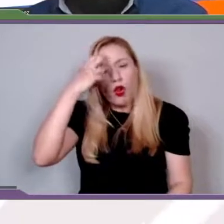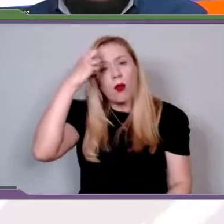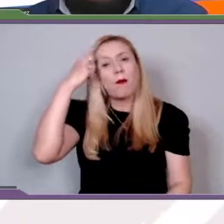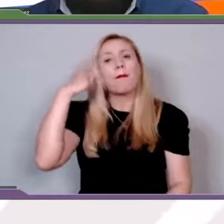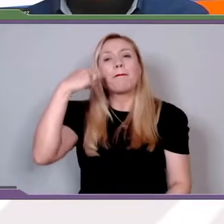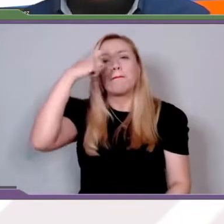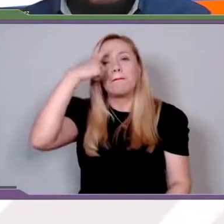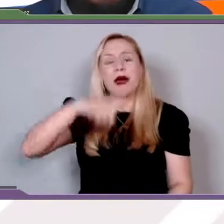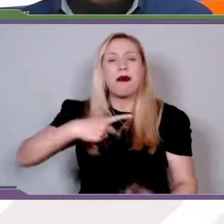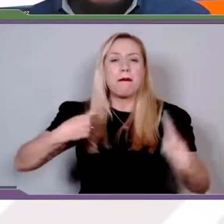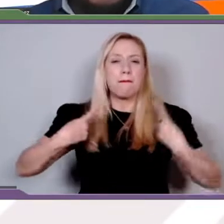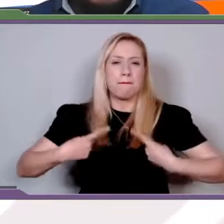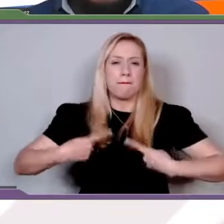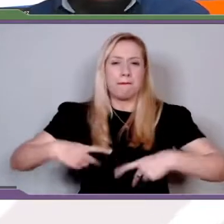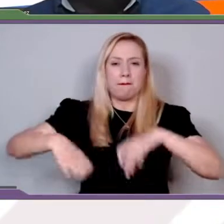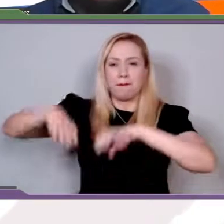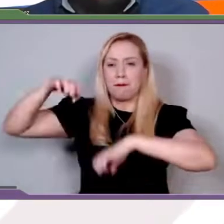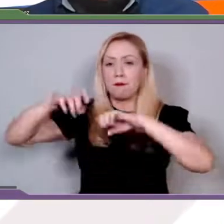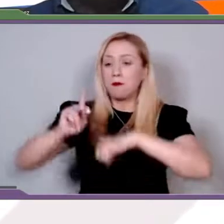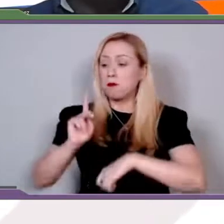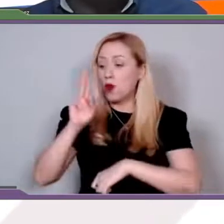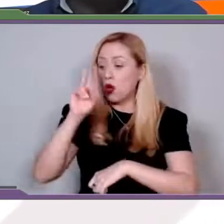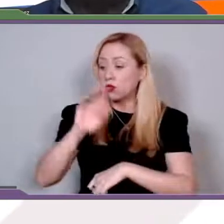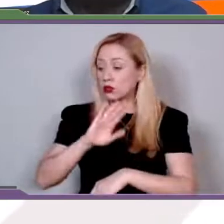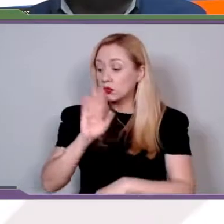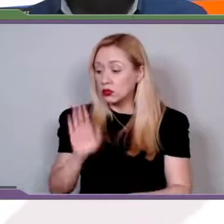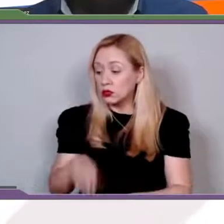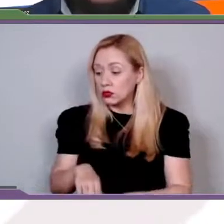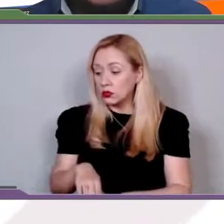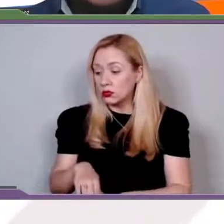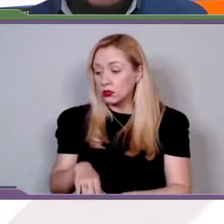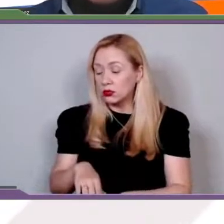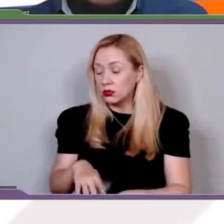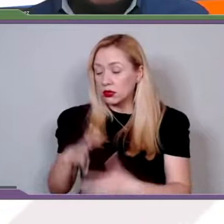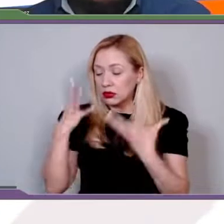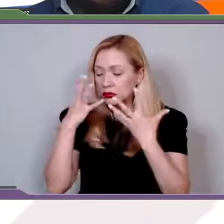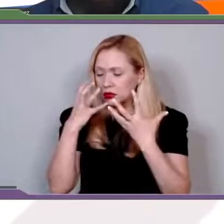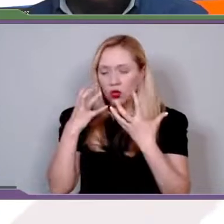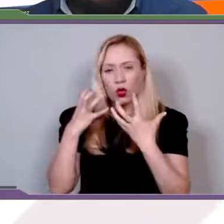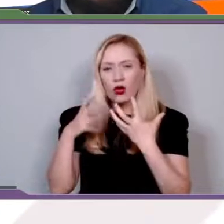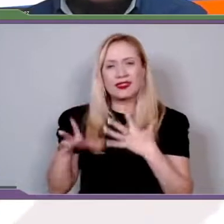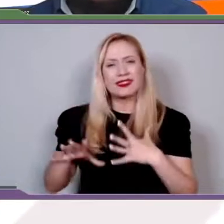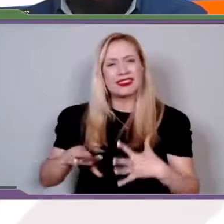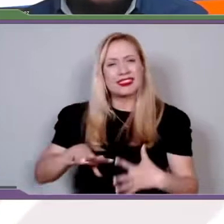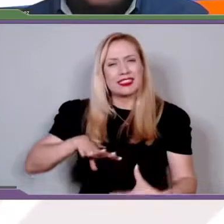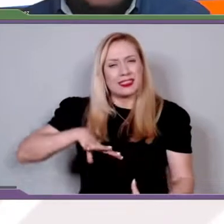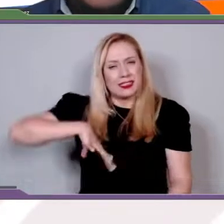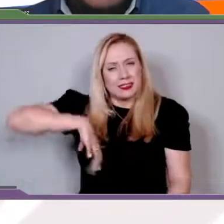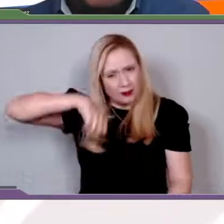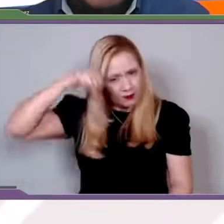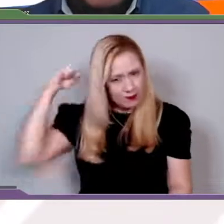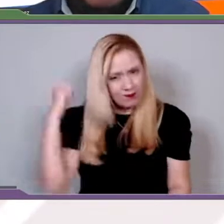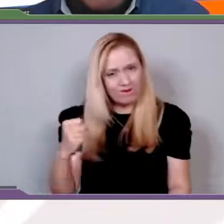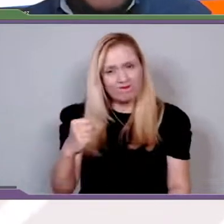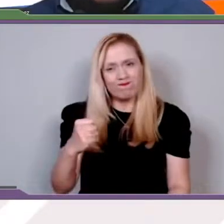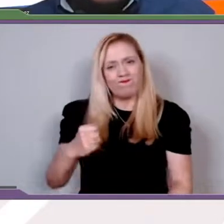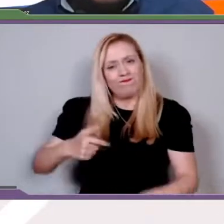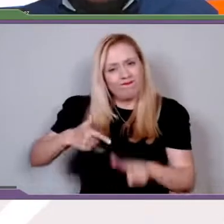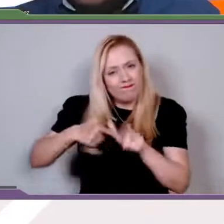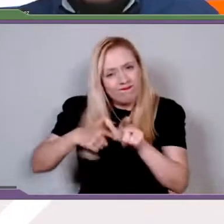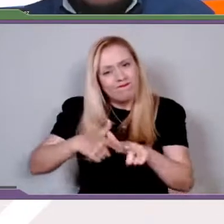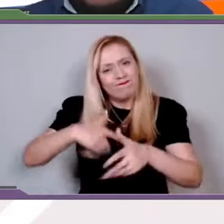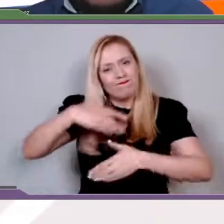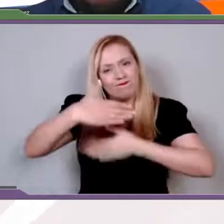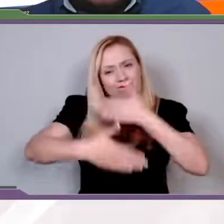no necesariamente por la pérdida, sino para enseñarles a ser resilientes, para poder enfrentar toda esta situación